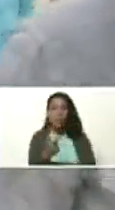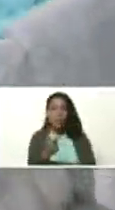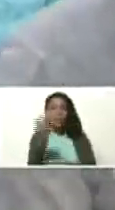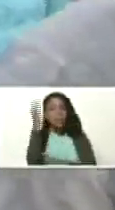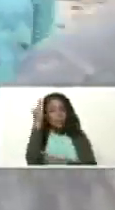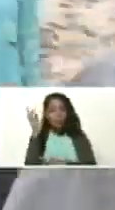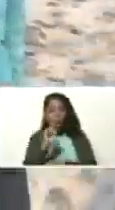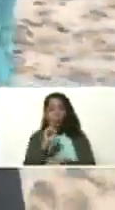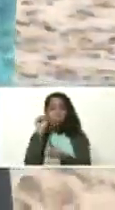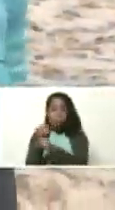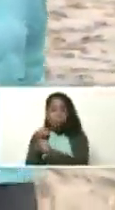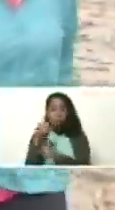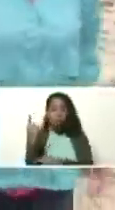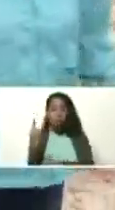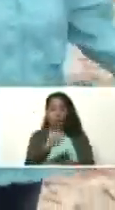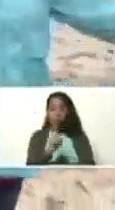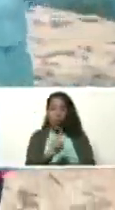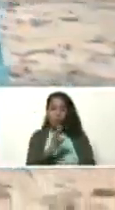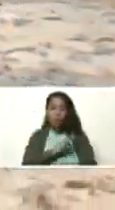que no están solos, señor presidente.